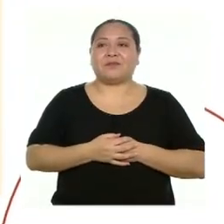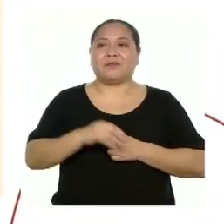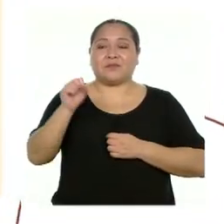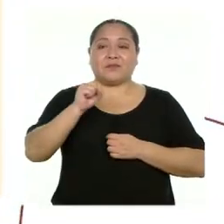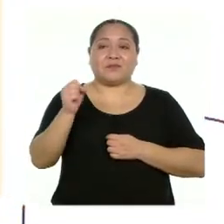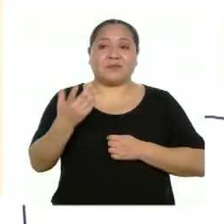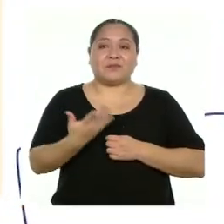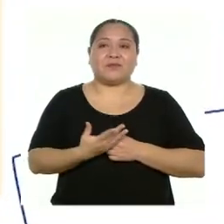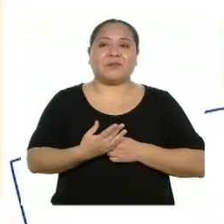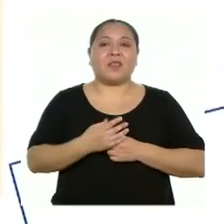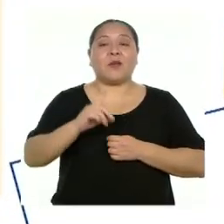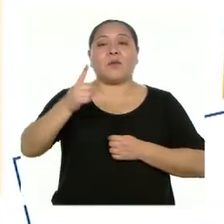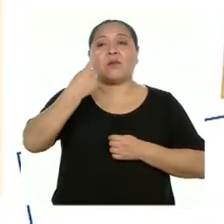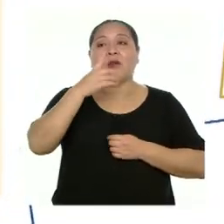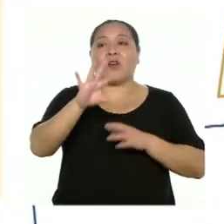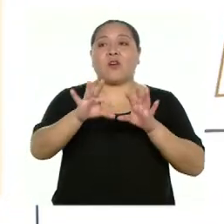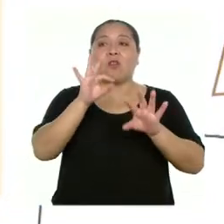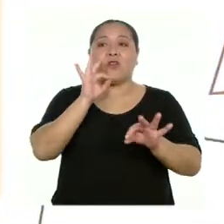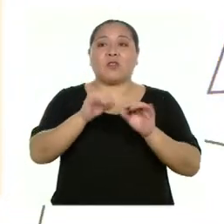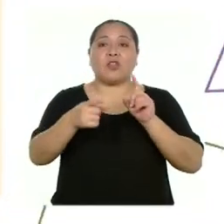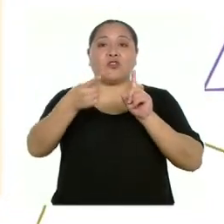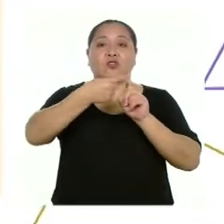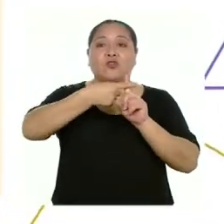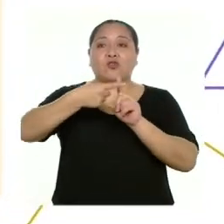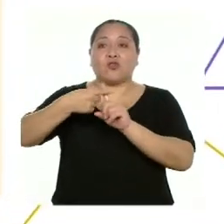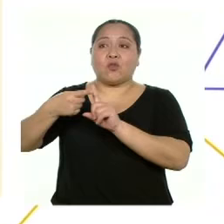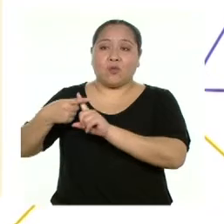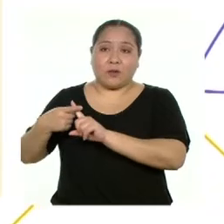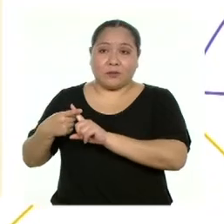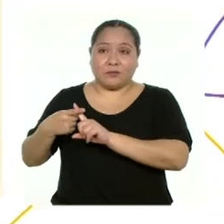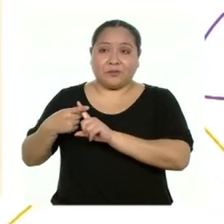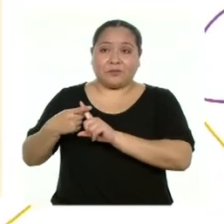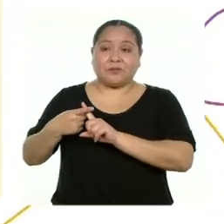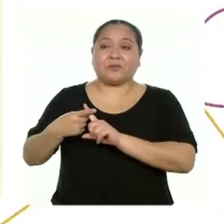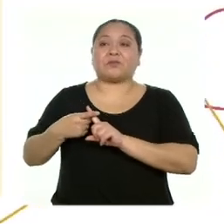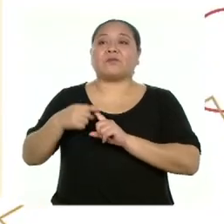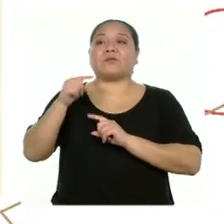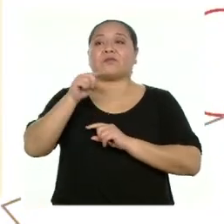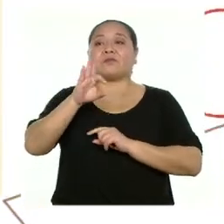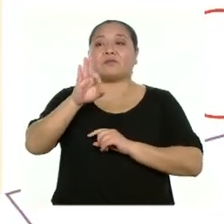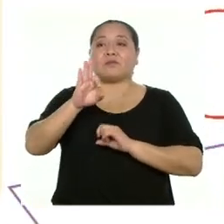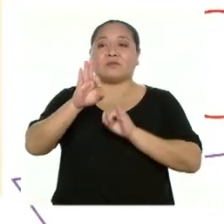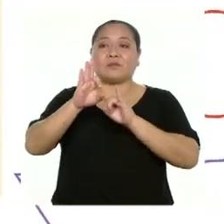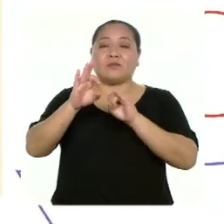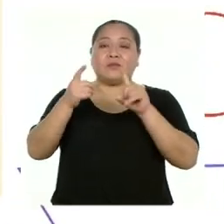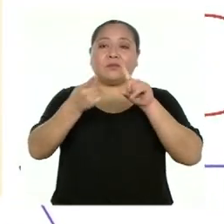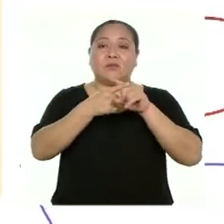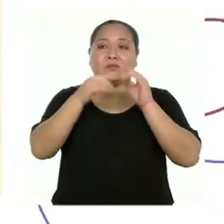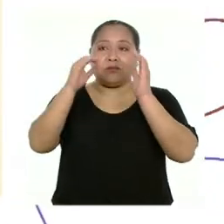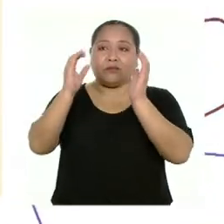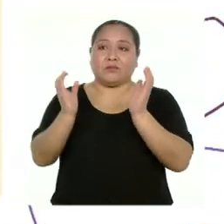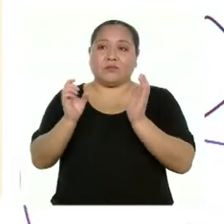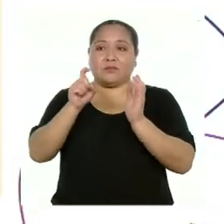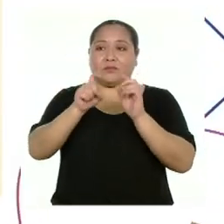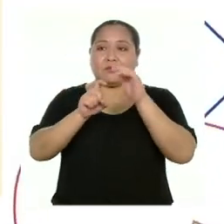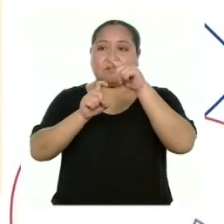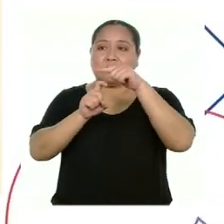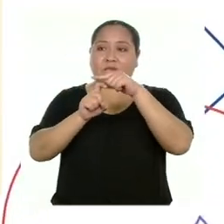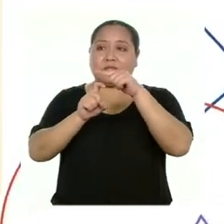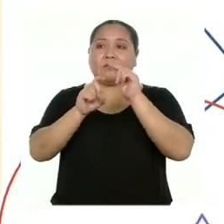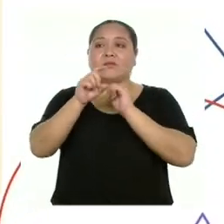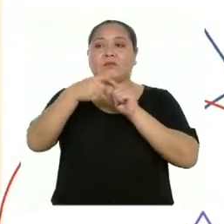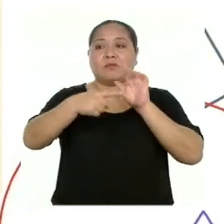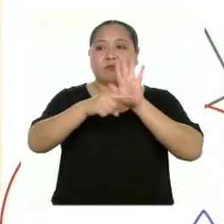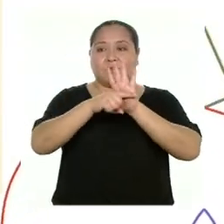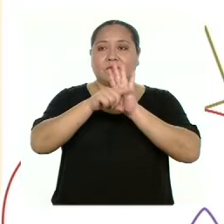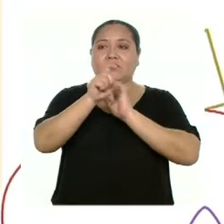Primero debemos determinar la suma del producto de la frecuencia absoluta por el cuadrado de la diferencia entre la media y la marca de clase de